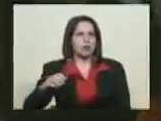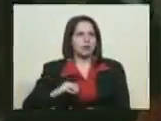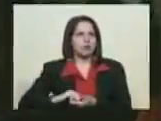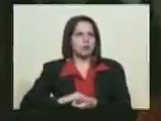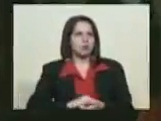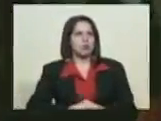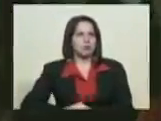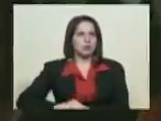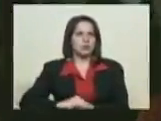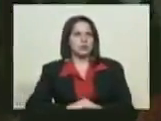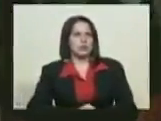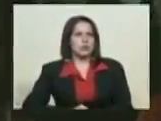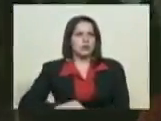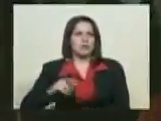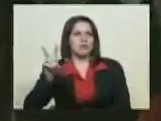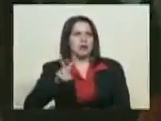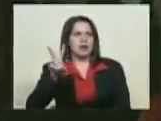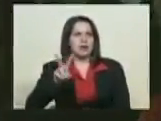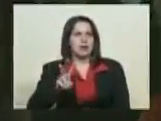Trujillo, Valera,